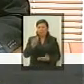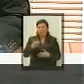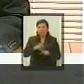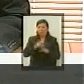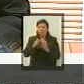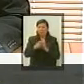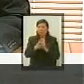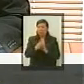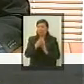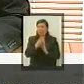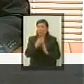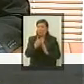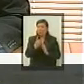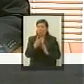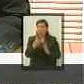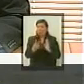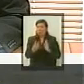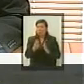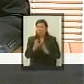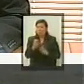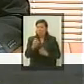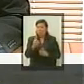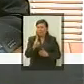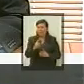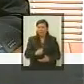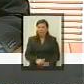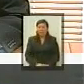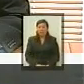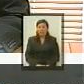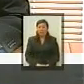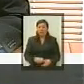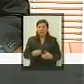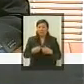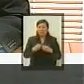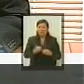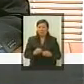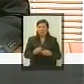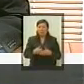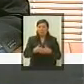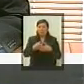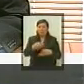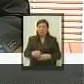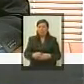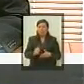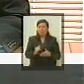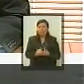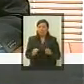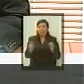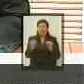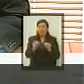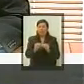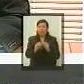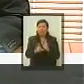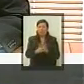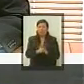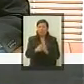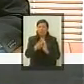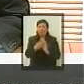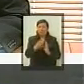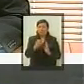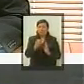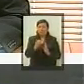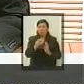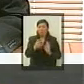proyecto de ley 4112 2009 CR que propone ampliar los beneficios establecidos en la ley 29